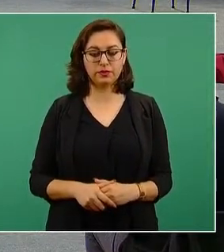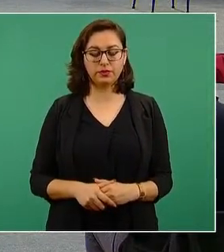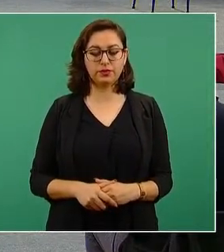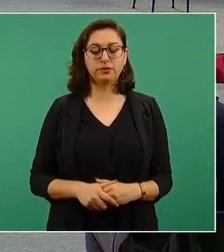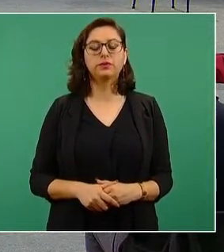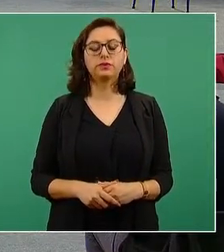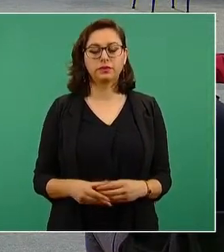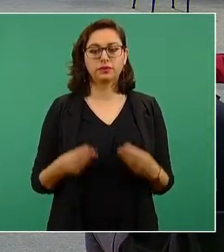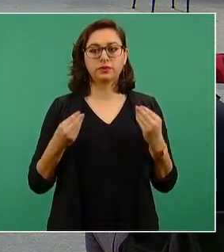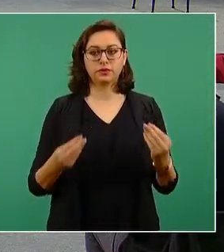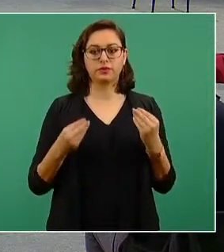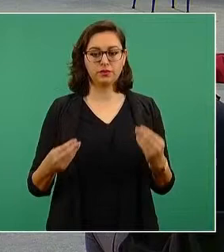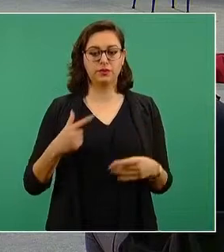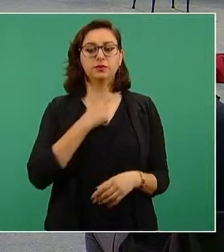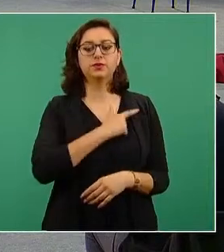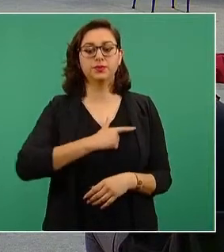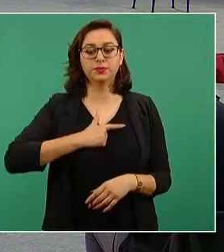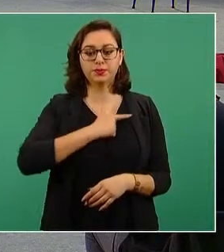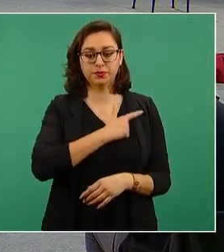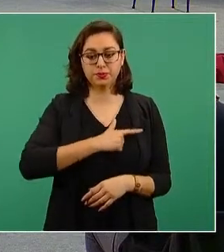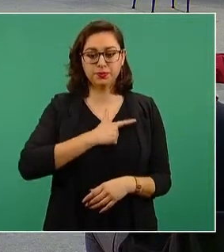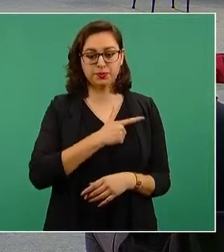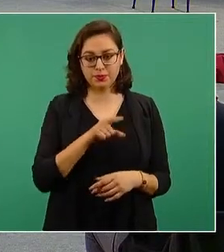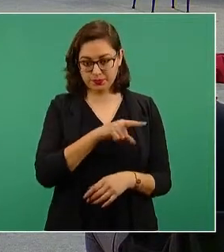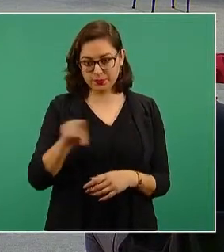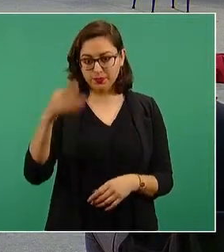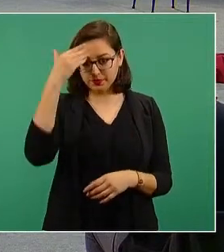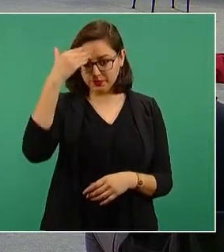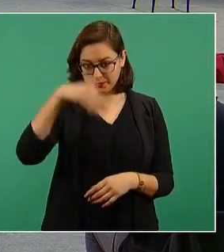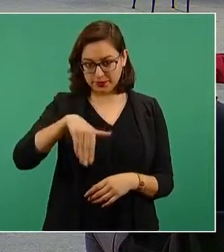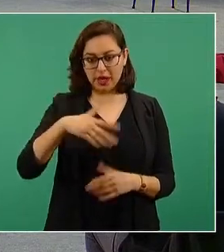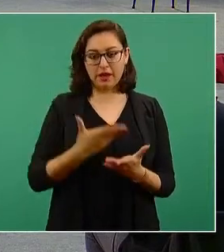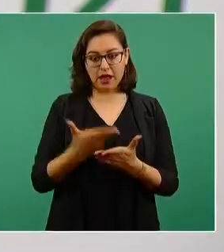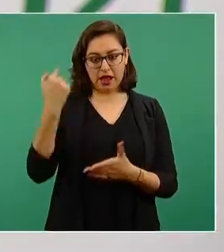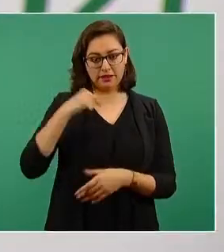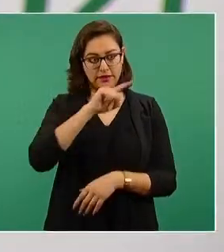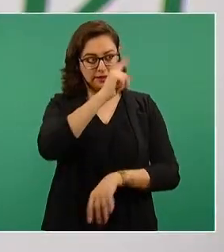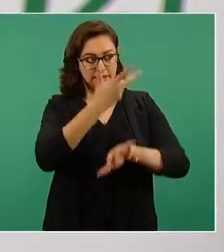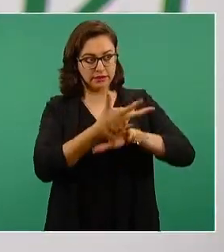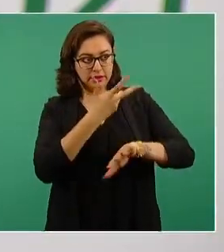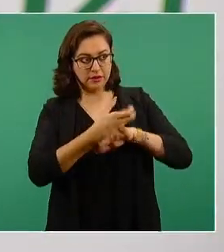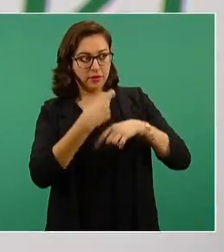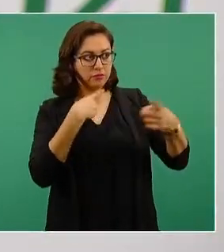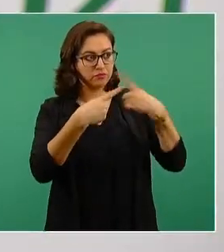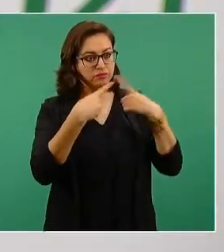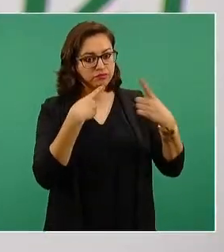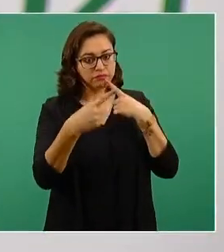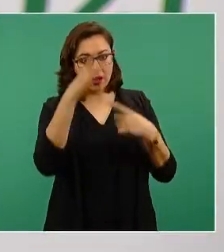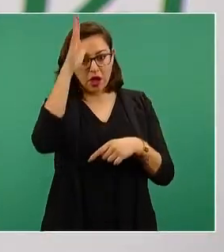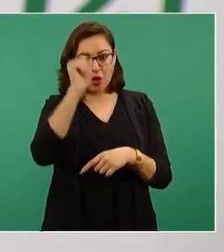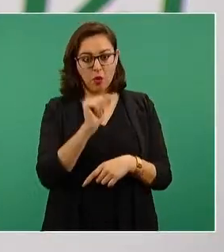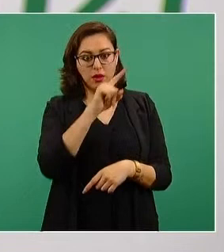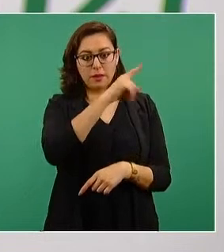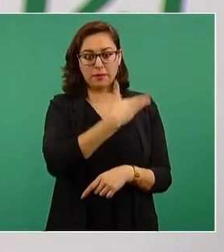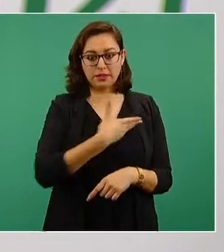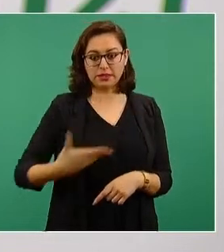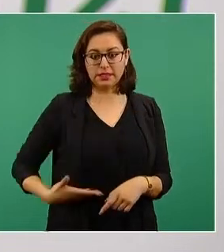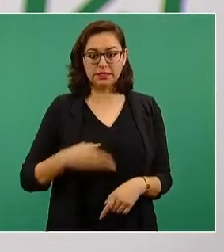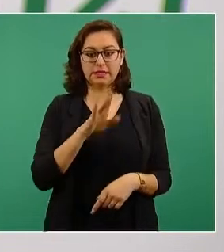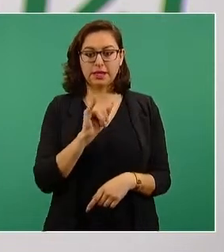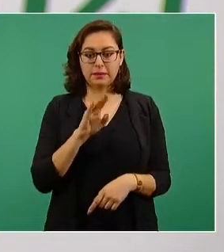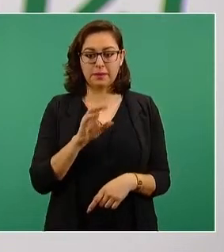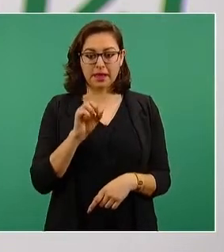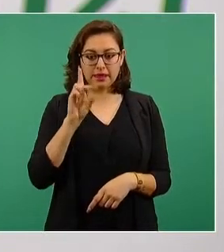Con mucho gusto, se llegó a un acuerdo con los Estados Unidos, como ustedes saben, para que el gobierno del presidente Biden le